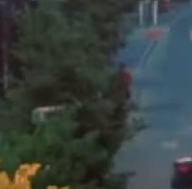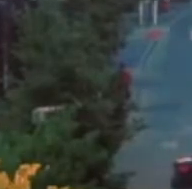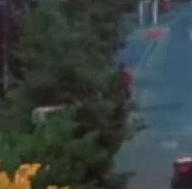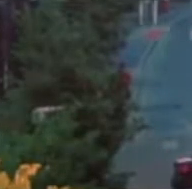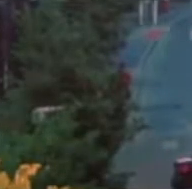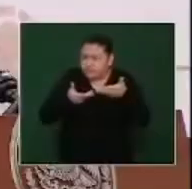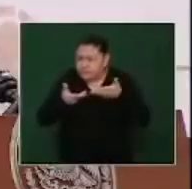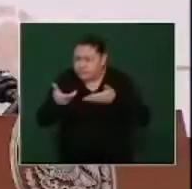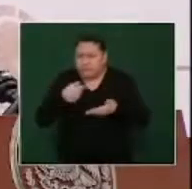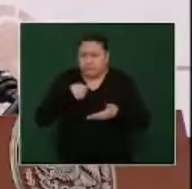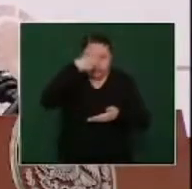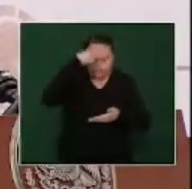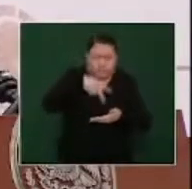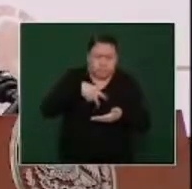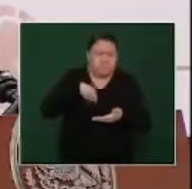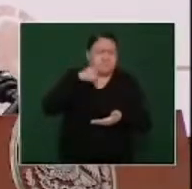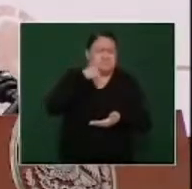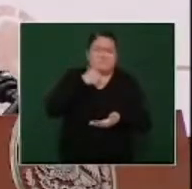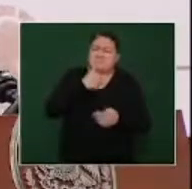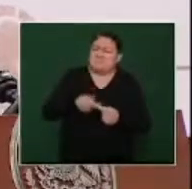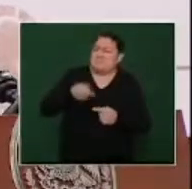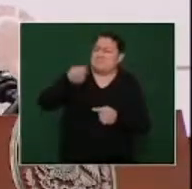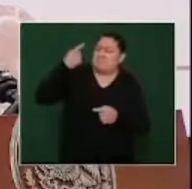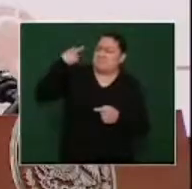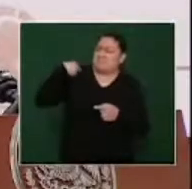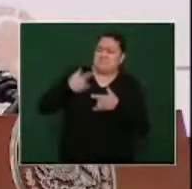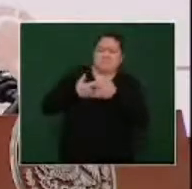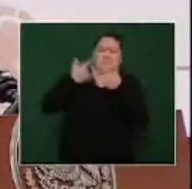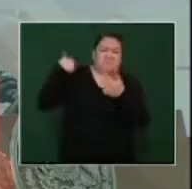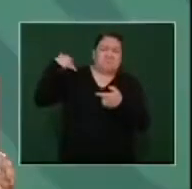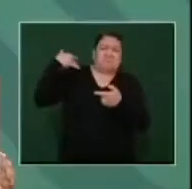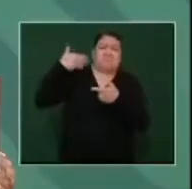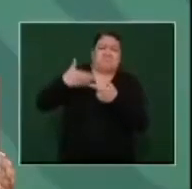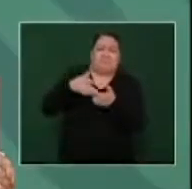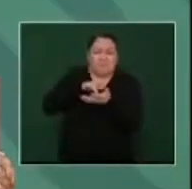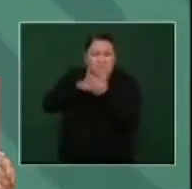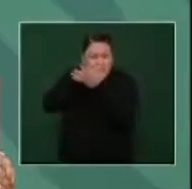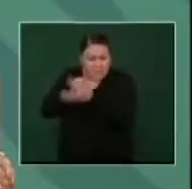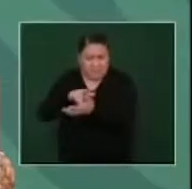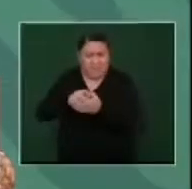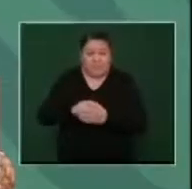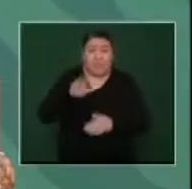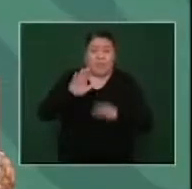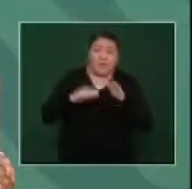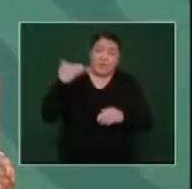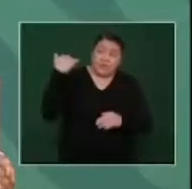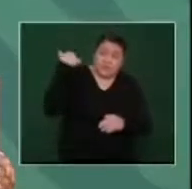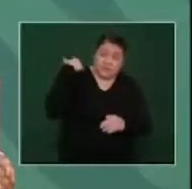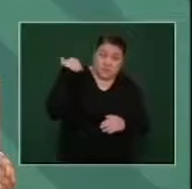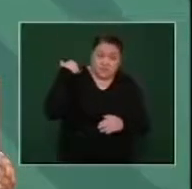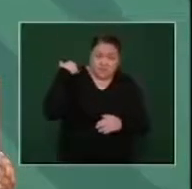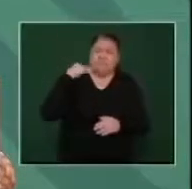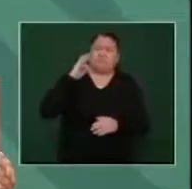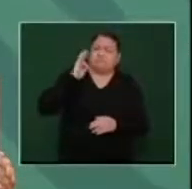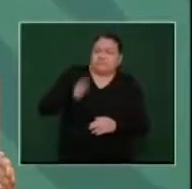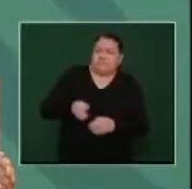nuestras fronteras. Nuestros hermanos centroamericanos y del Caribe